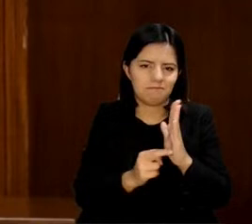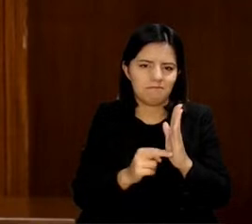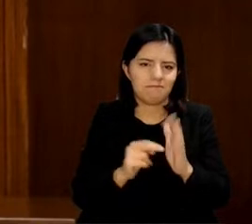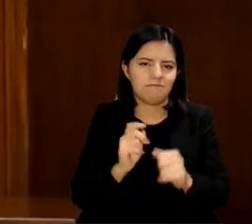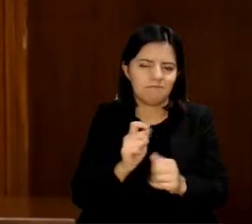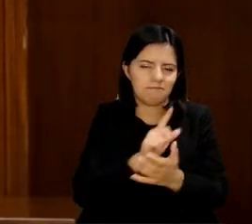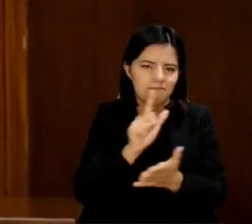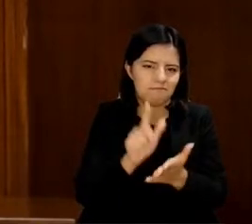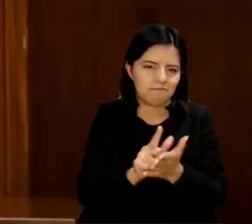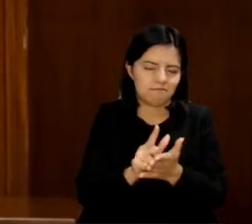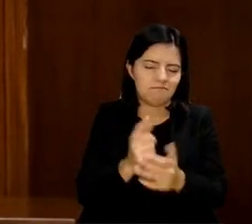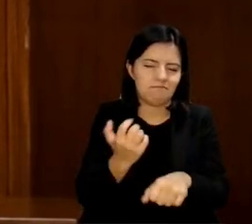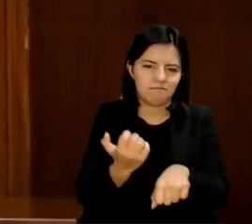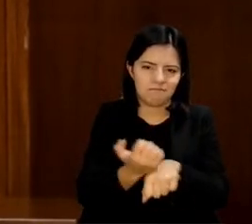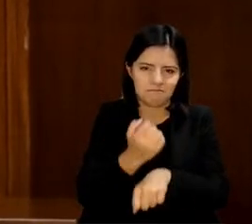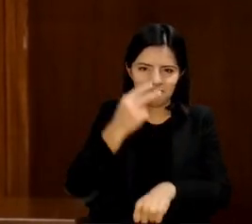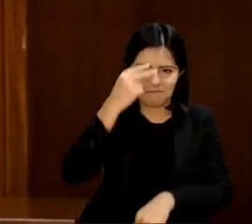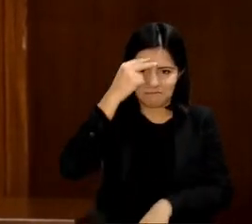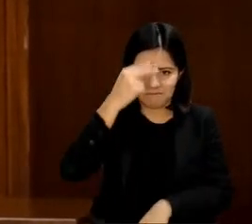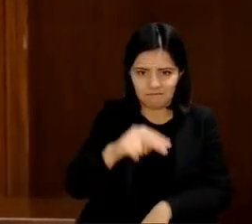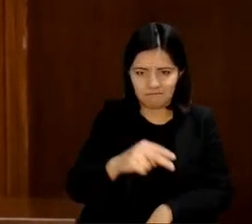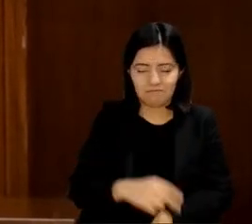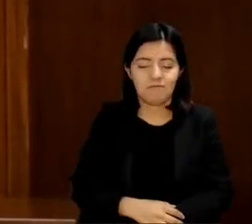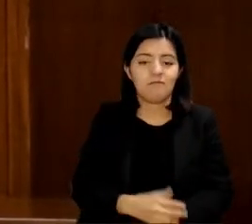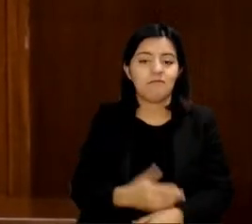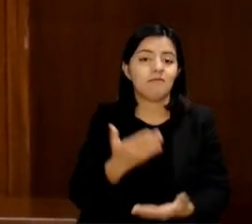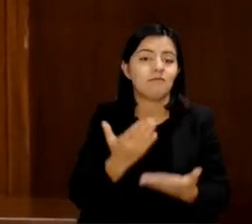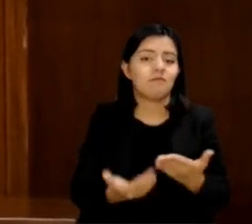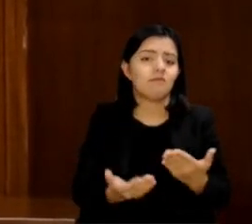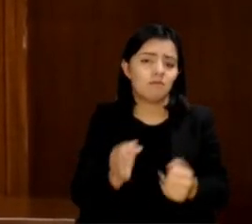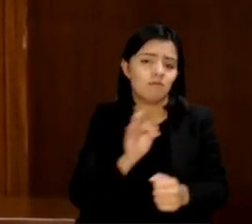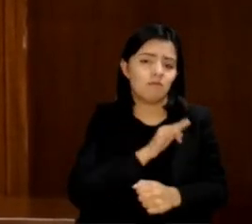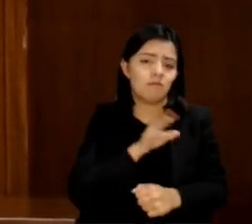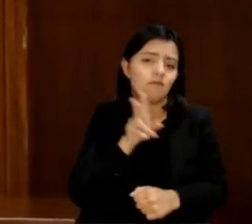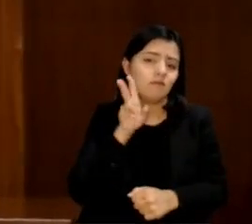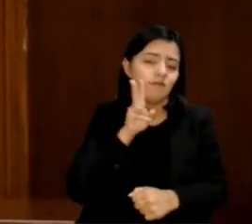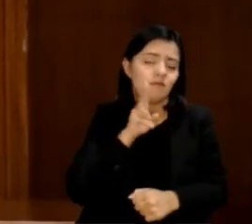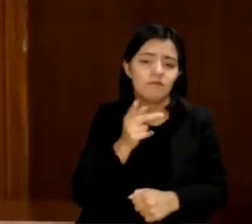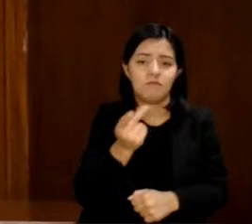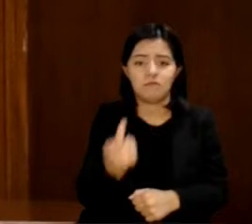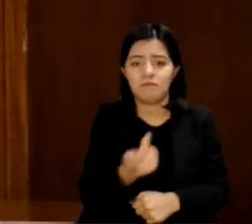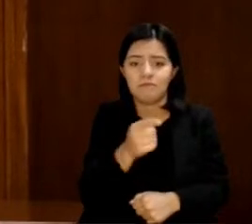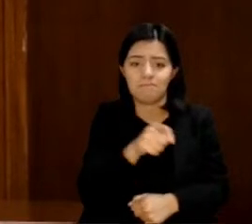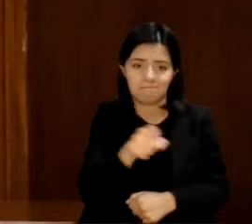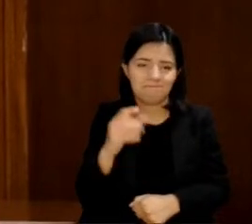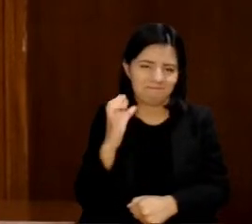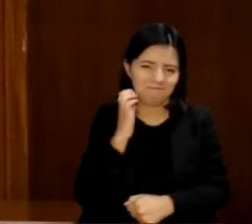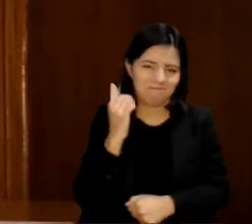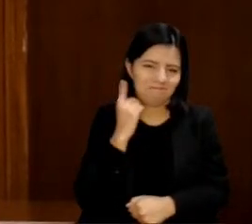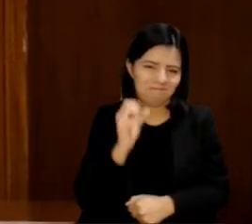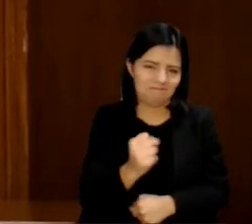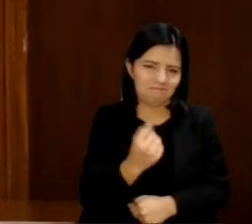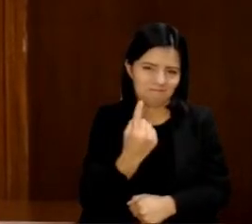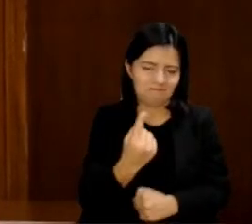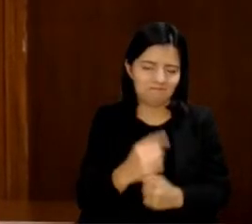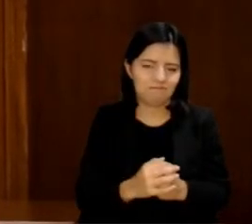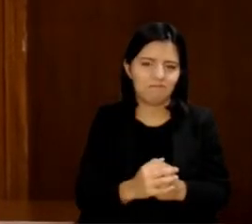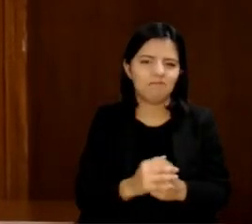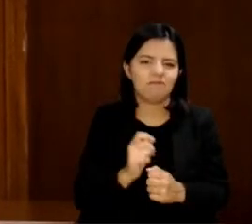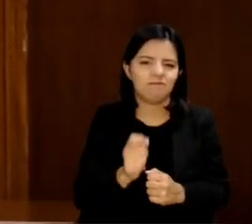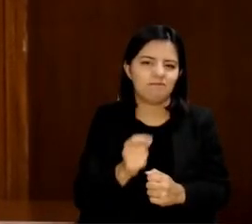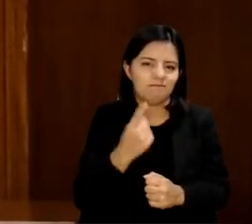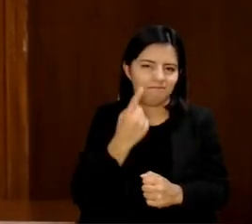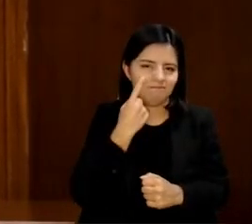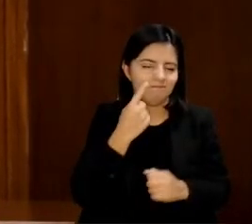Estado Libre y Soberano de México, someter a la aprobación de la 61ª legislatura el siguiente